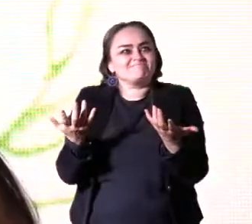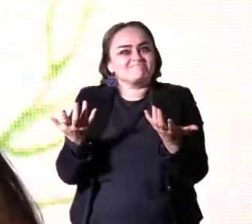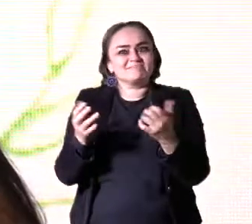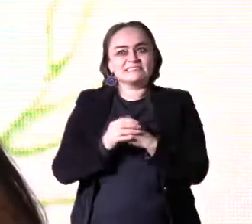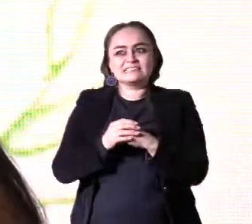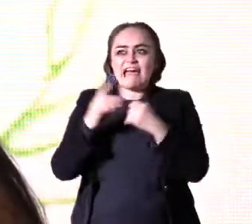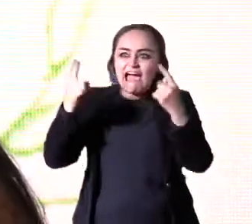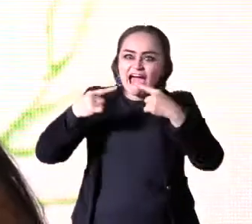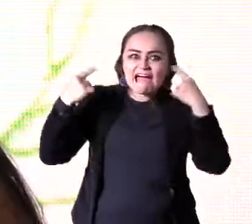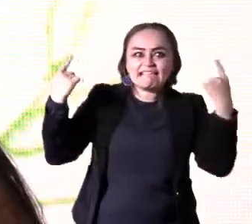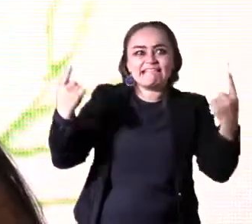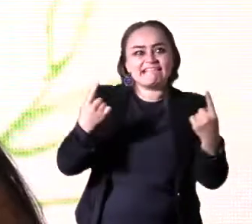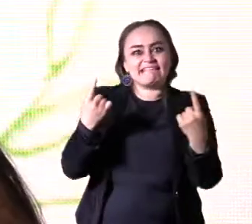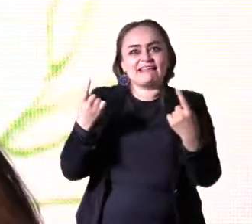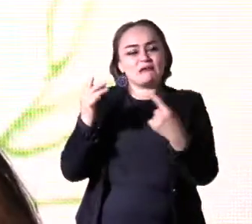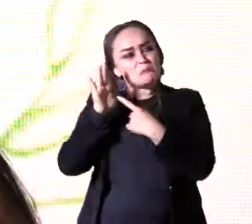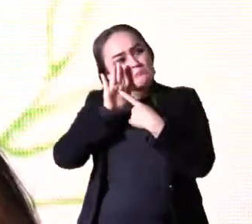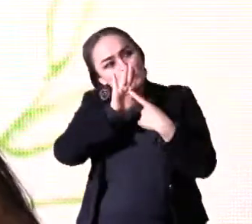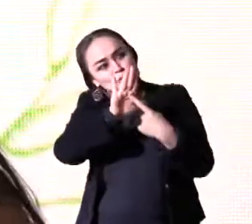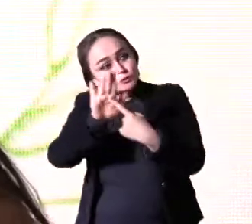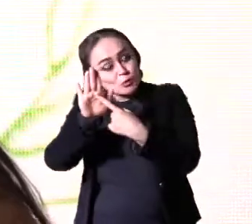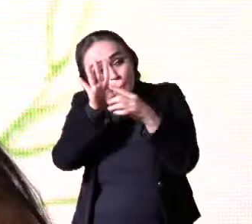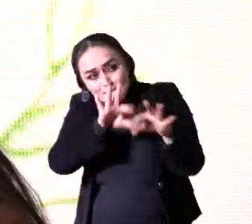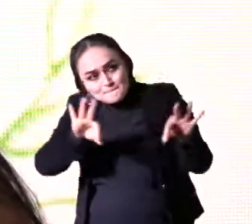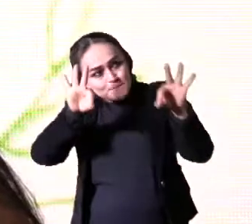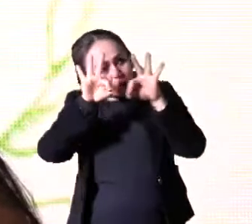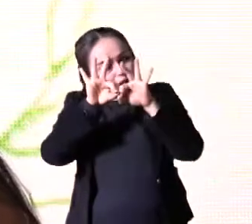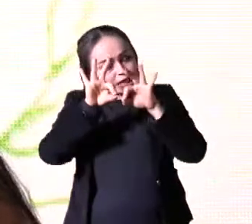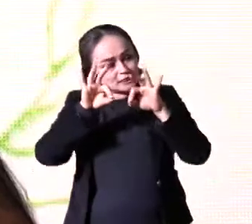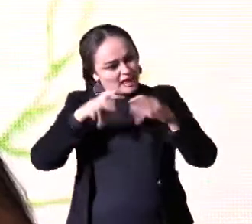la excelencia que ella siempre nos inculcó